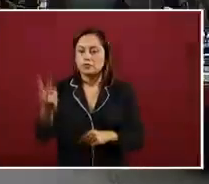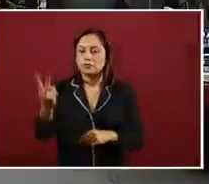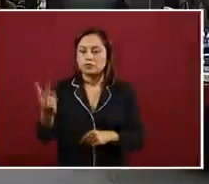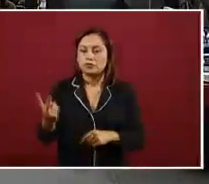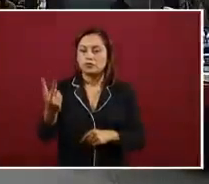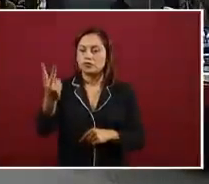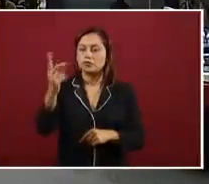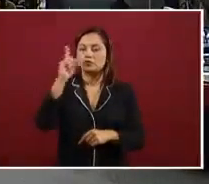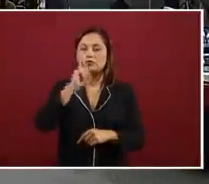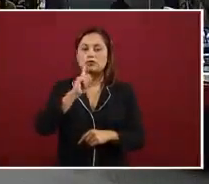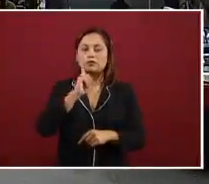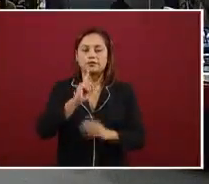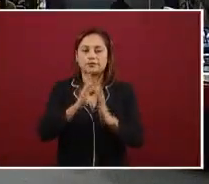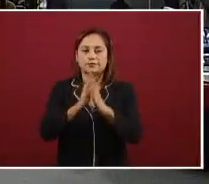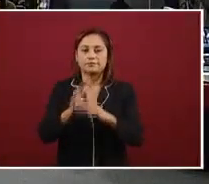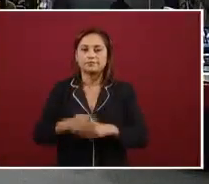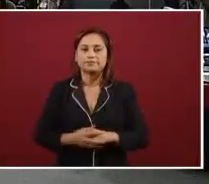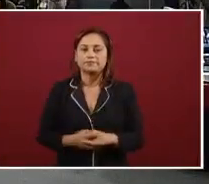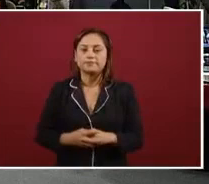Dos mujeres.